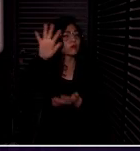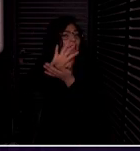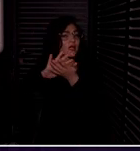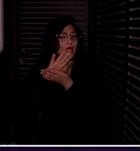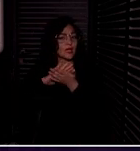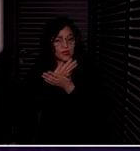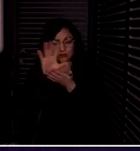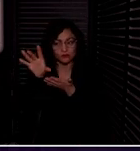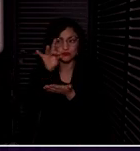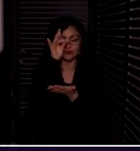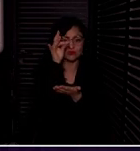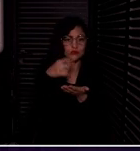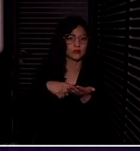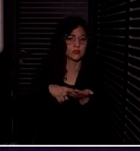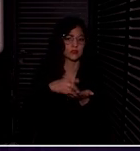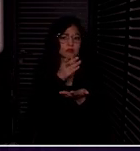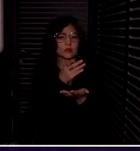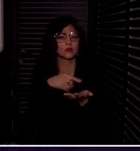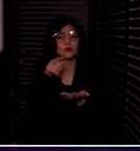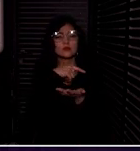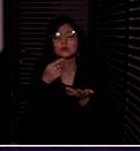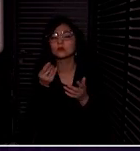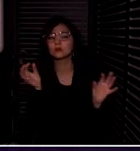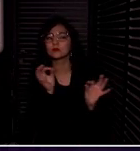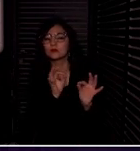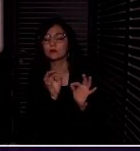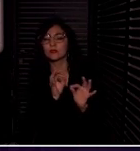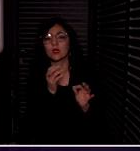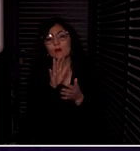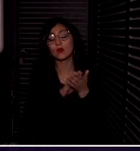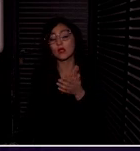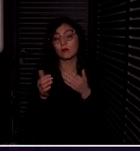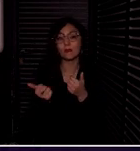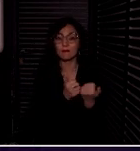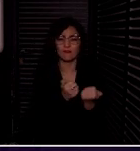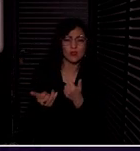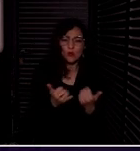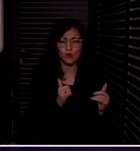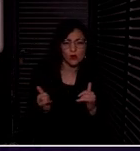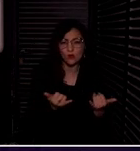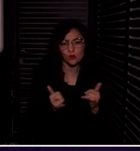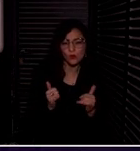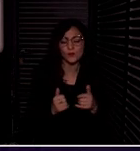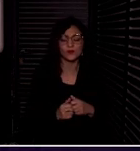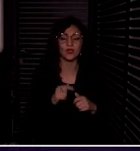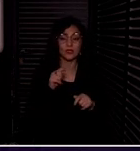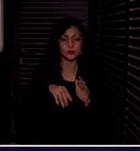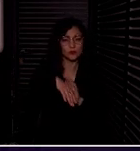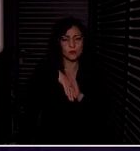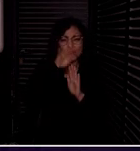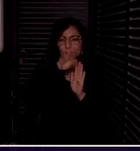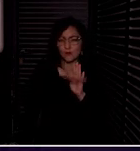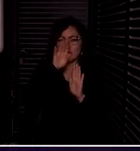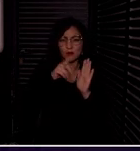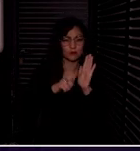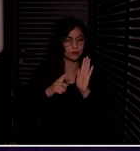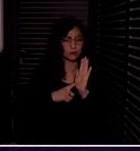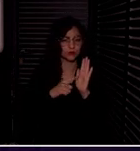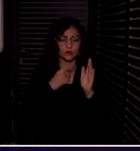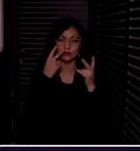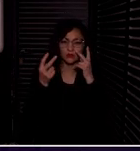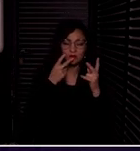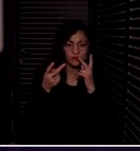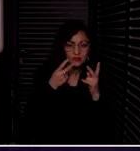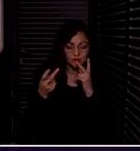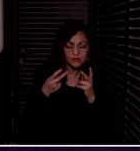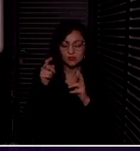estudiado en nuestras facultades y en el ámbito de la comunicación, que son los videojuegos, que es el sector de mayor plusvalía y crecimiento del audiovisual y es